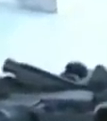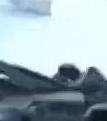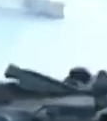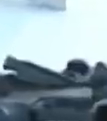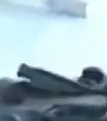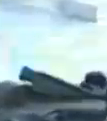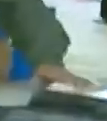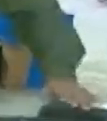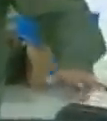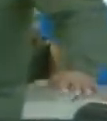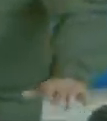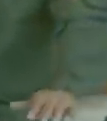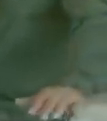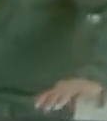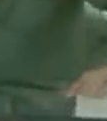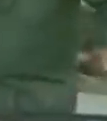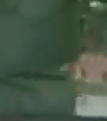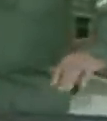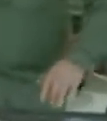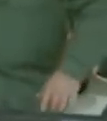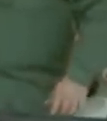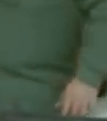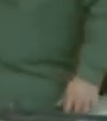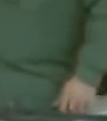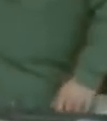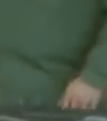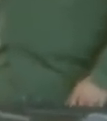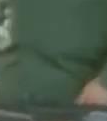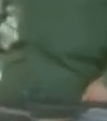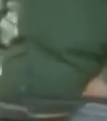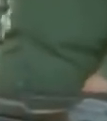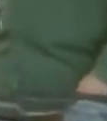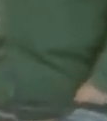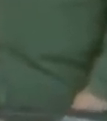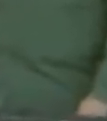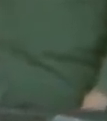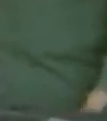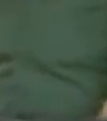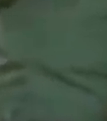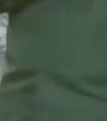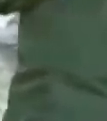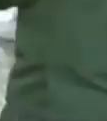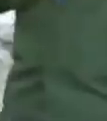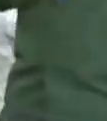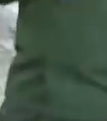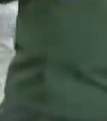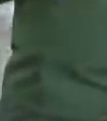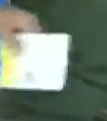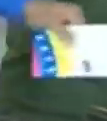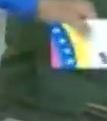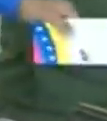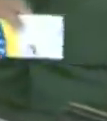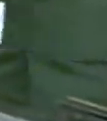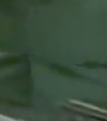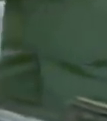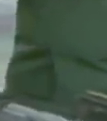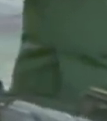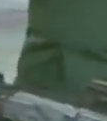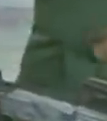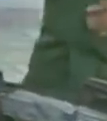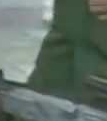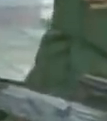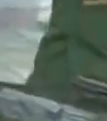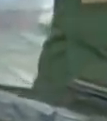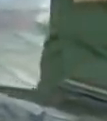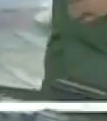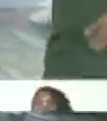estos fusiles AKM? Estos fusiles son rusos, pero los usaba mucho antes la guerrilla colombiana. Fusiles que vienen de Colombia. Sí, señor. Aquí están,